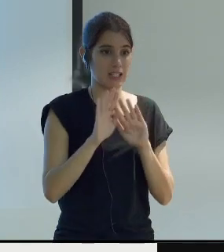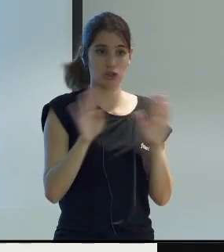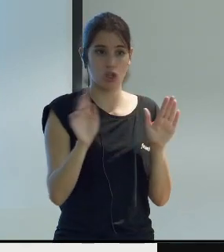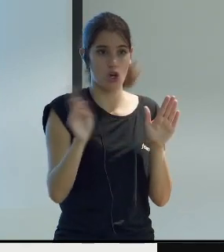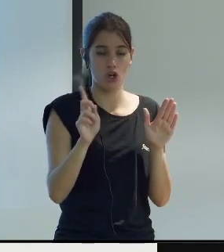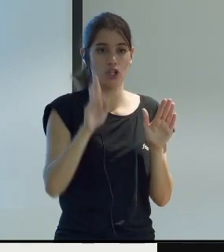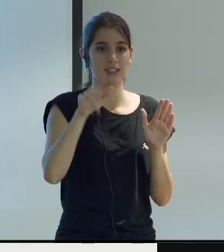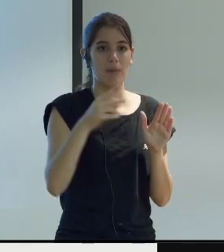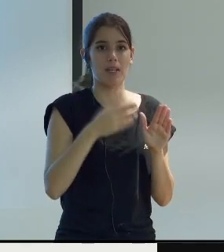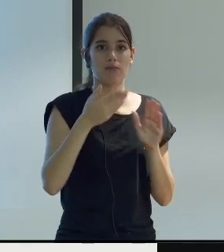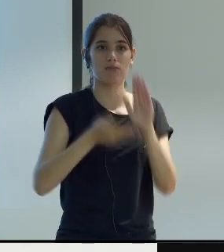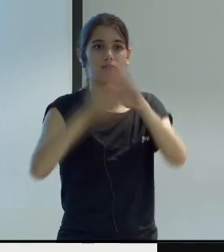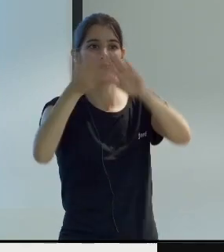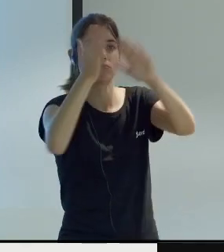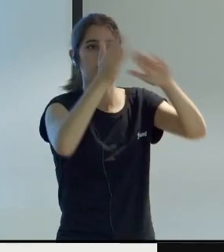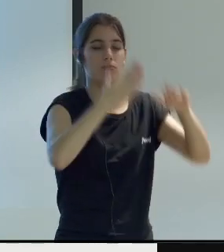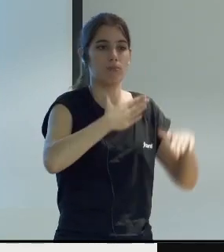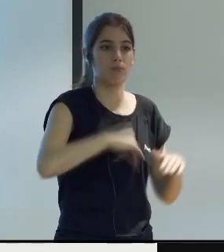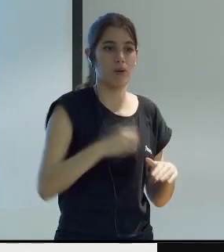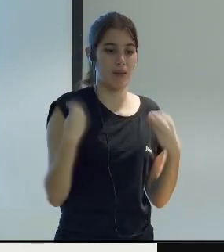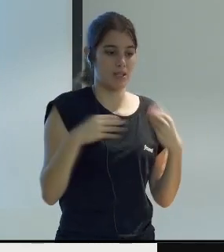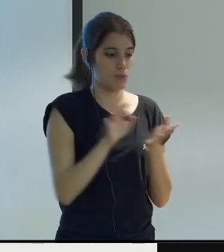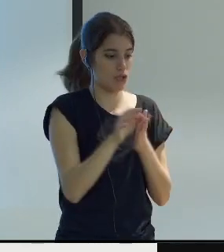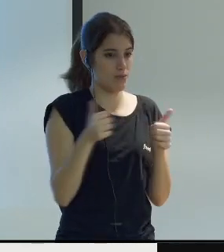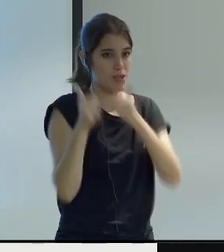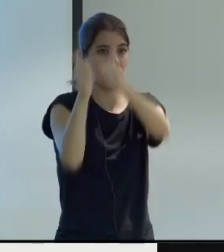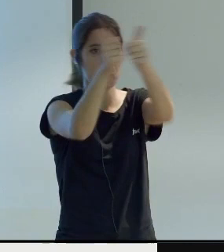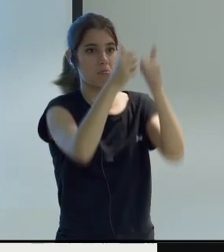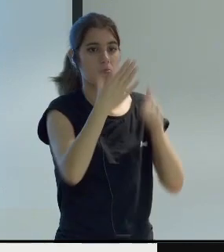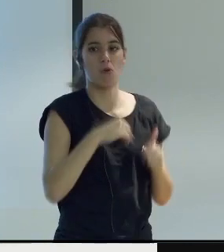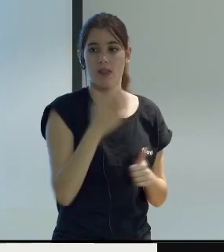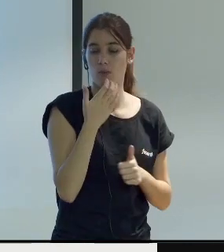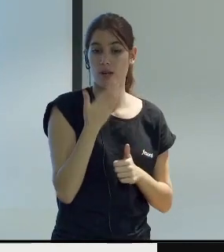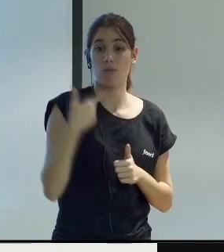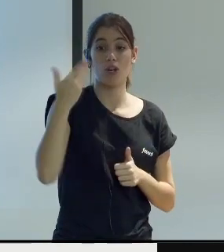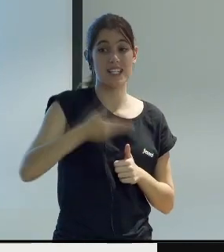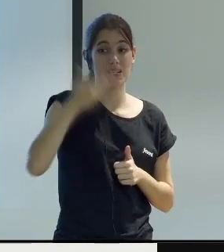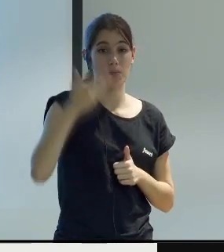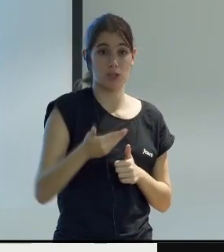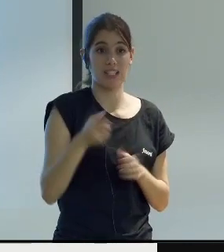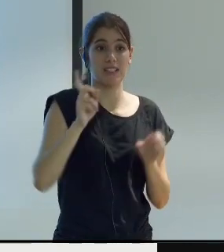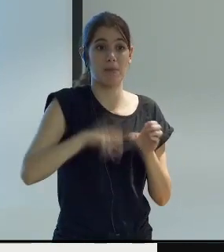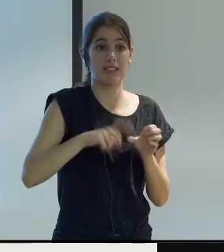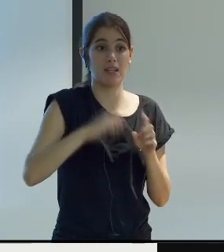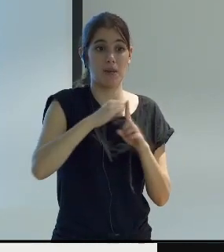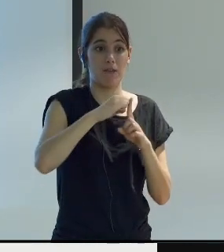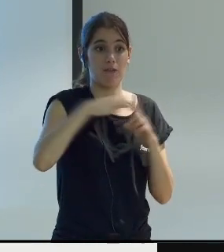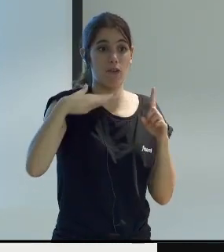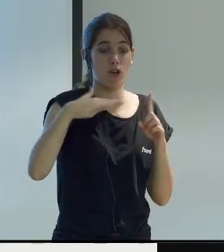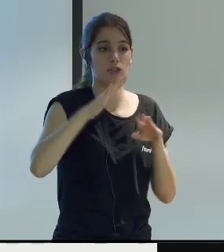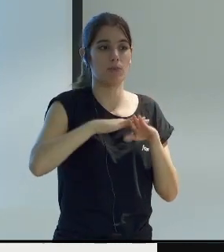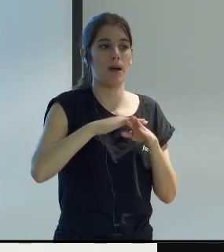que podamos salir de casa con estos mismos servicios. Es importante participar en foros donde podemos